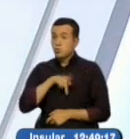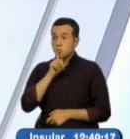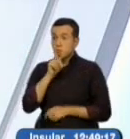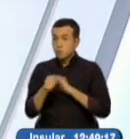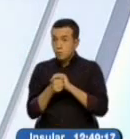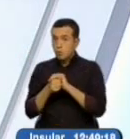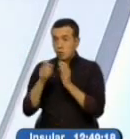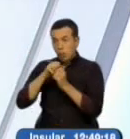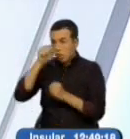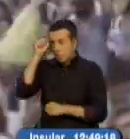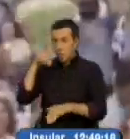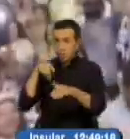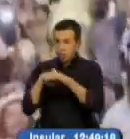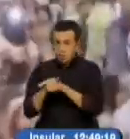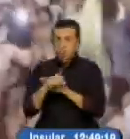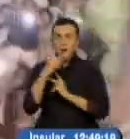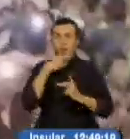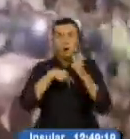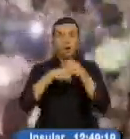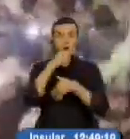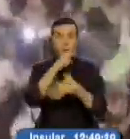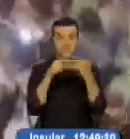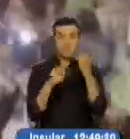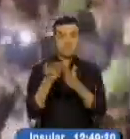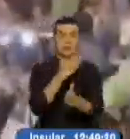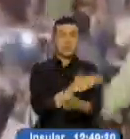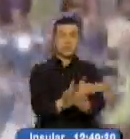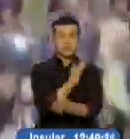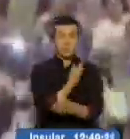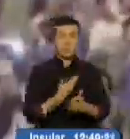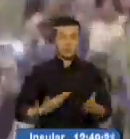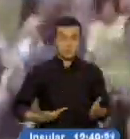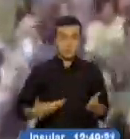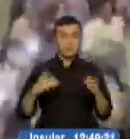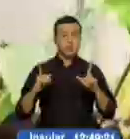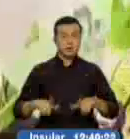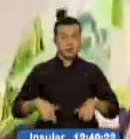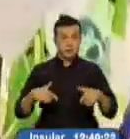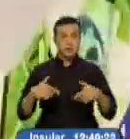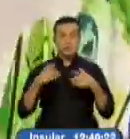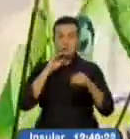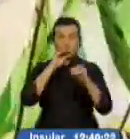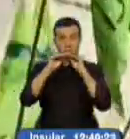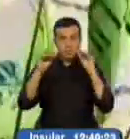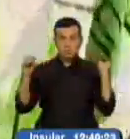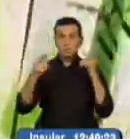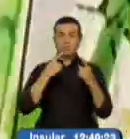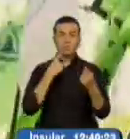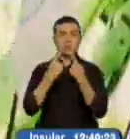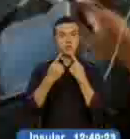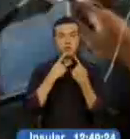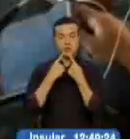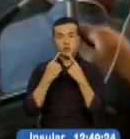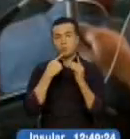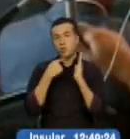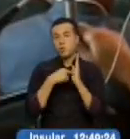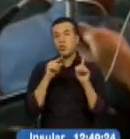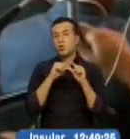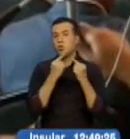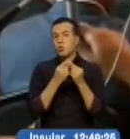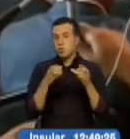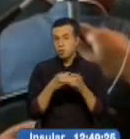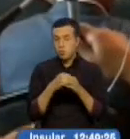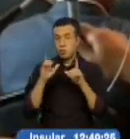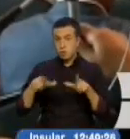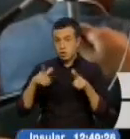testimonio. Desde la campaña electoral, el presidente de la República, Lenín Moreno, hizo un llamado al diálogo. Entre los sectores a los que